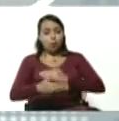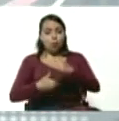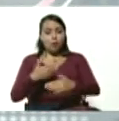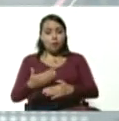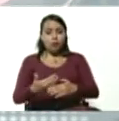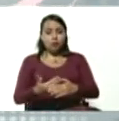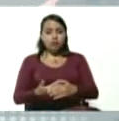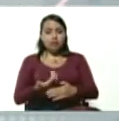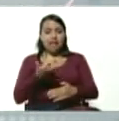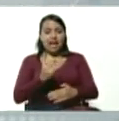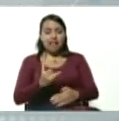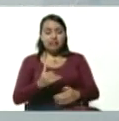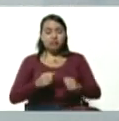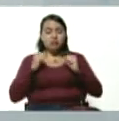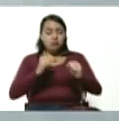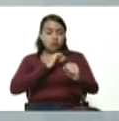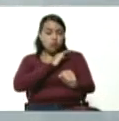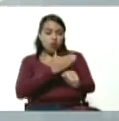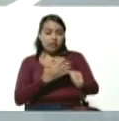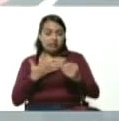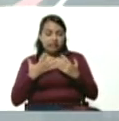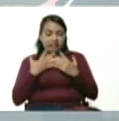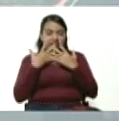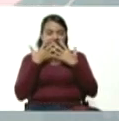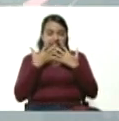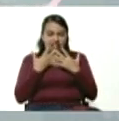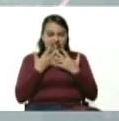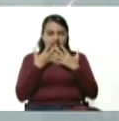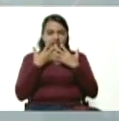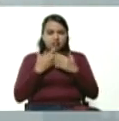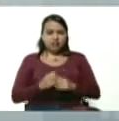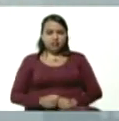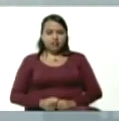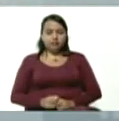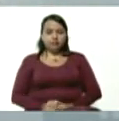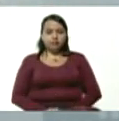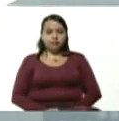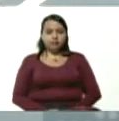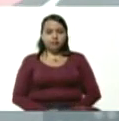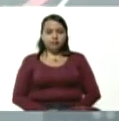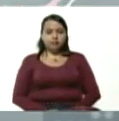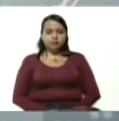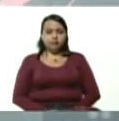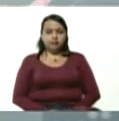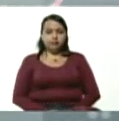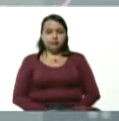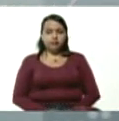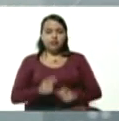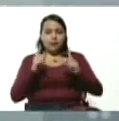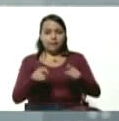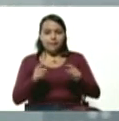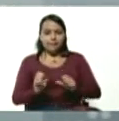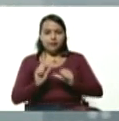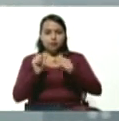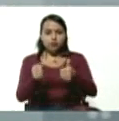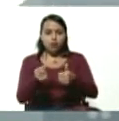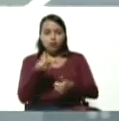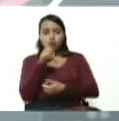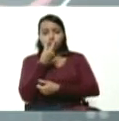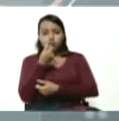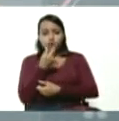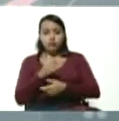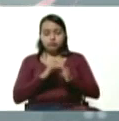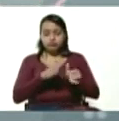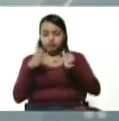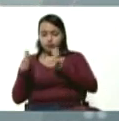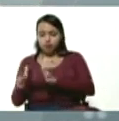presentaba se exacerbó ahora por la infección por COVID-19. Se inició notamiento luego de haber sido aislado